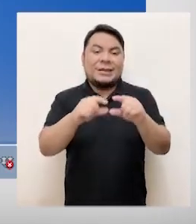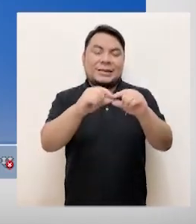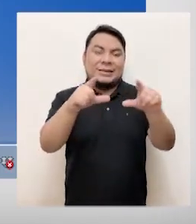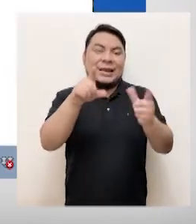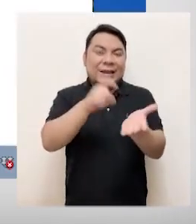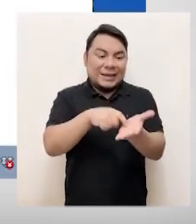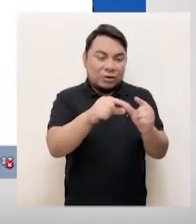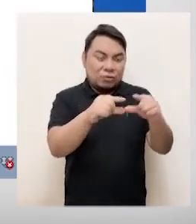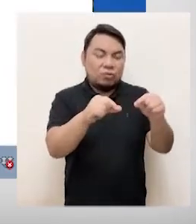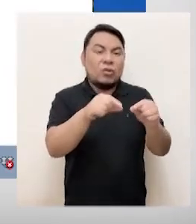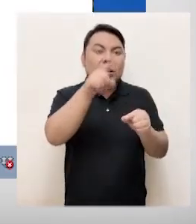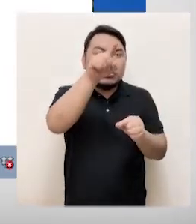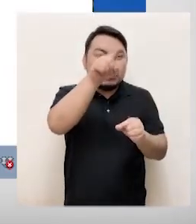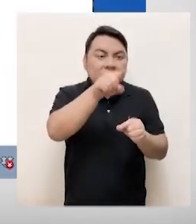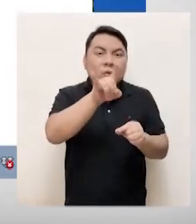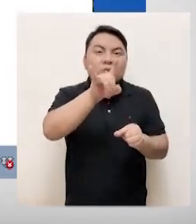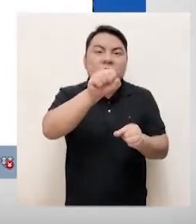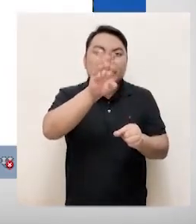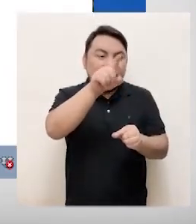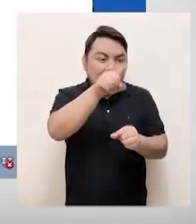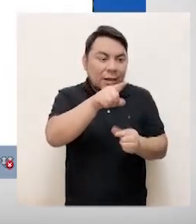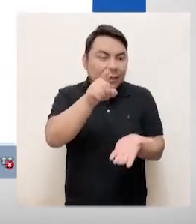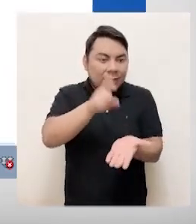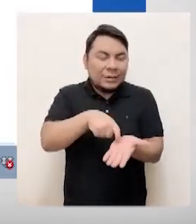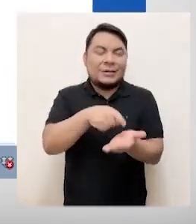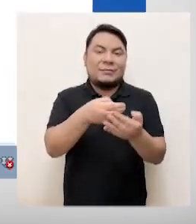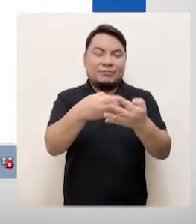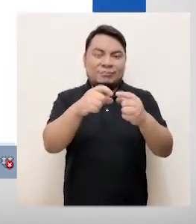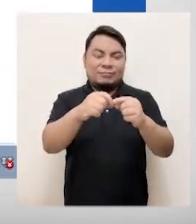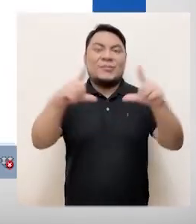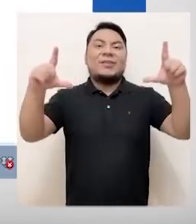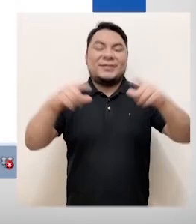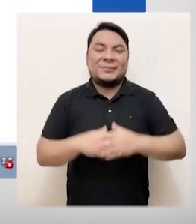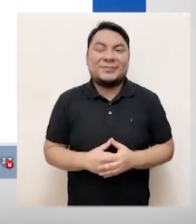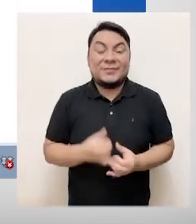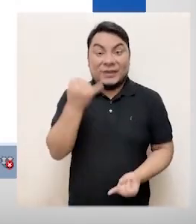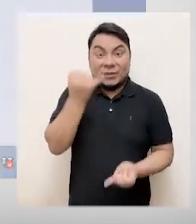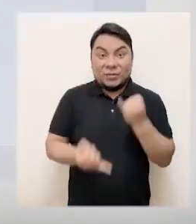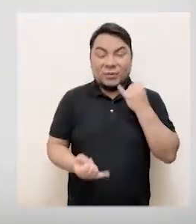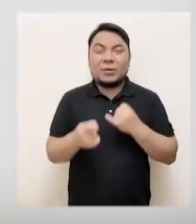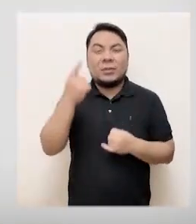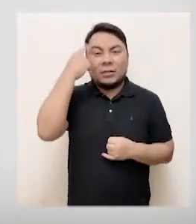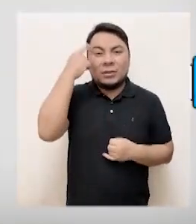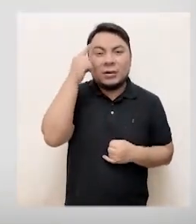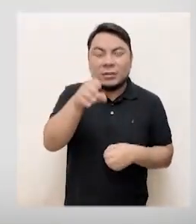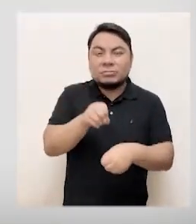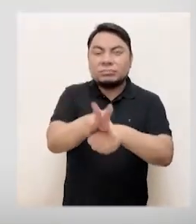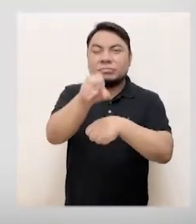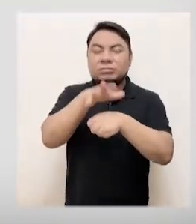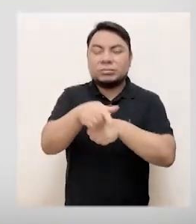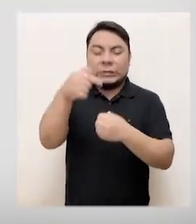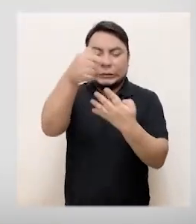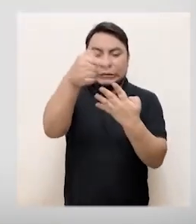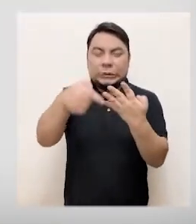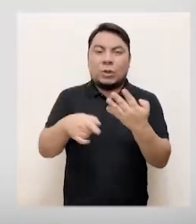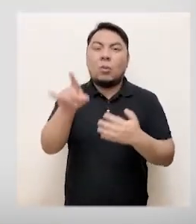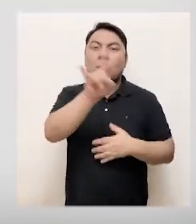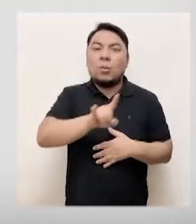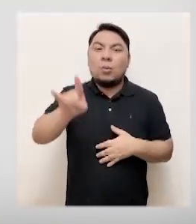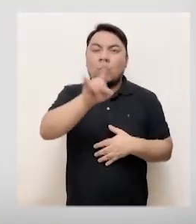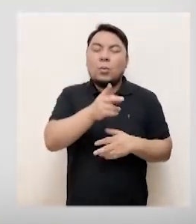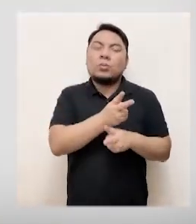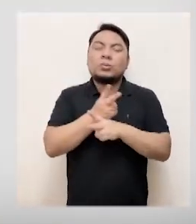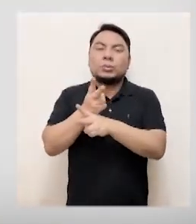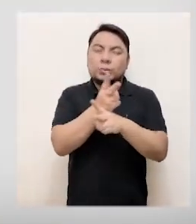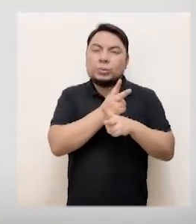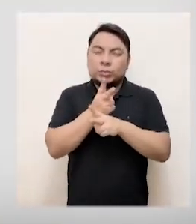clic en Equipo y doble clic en USB. Y por último, tome en cuenta los tips para conservar